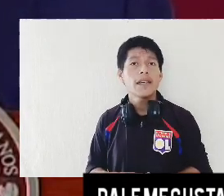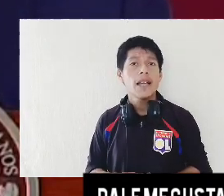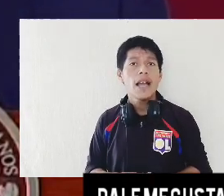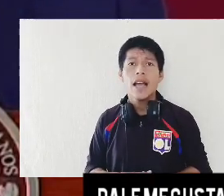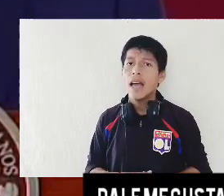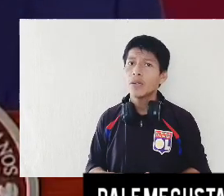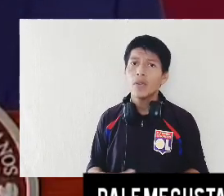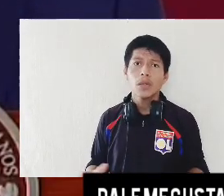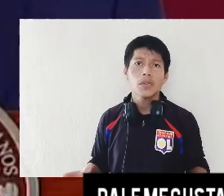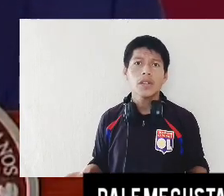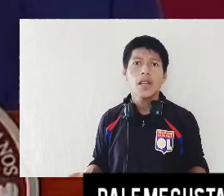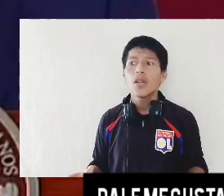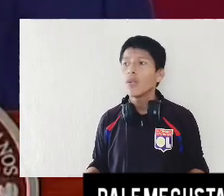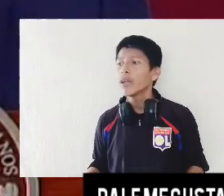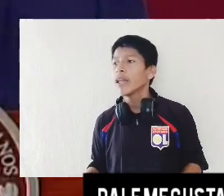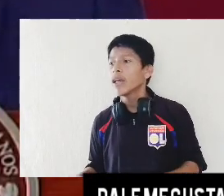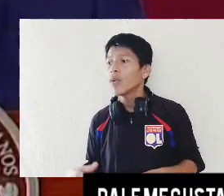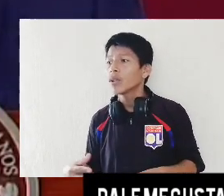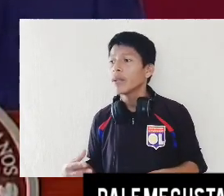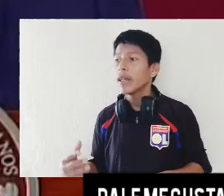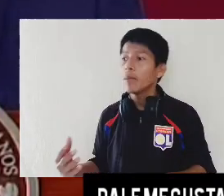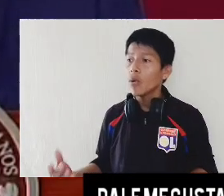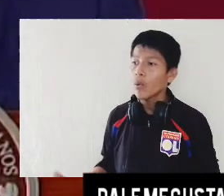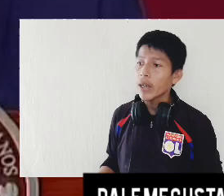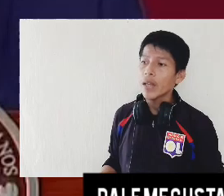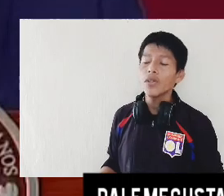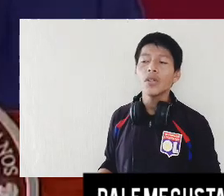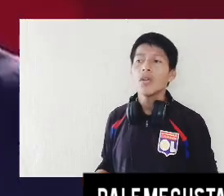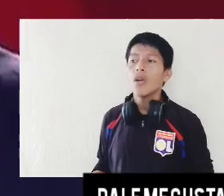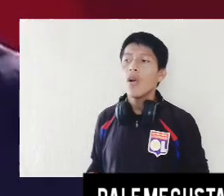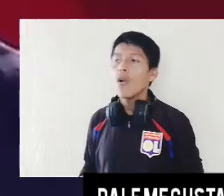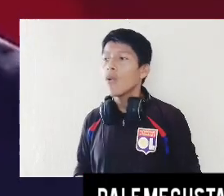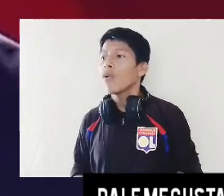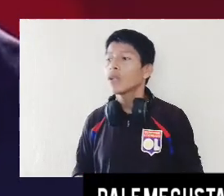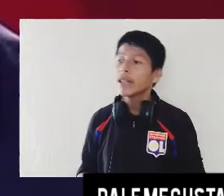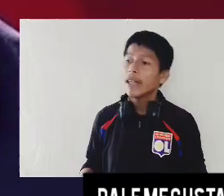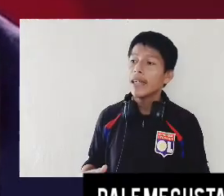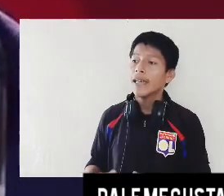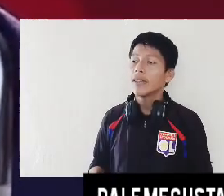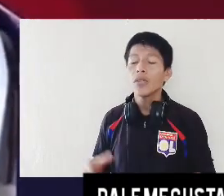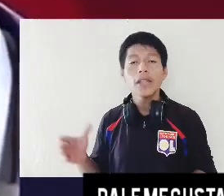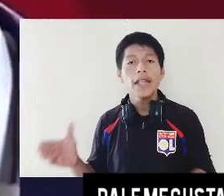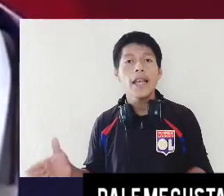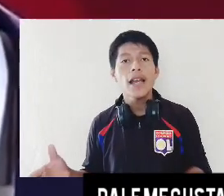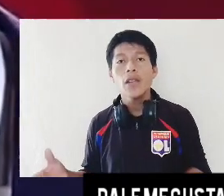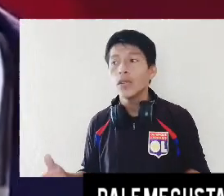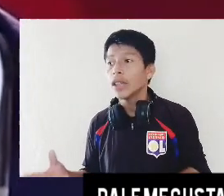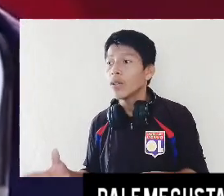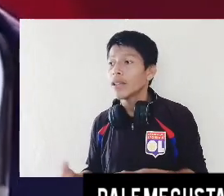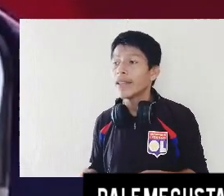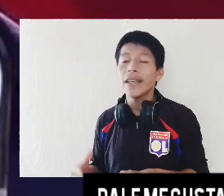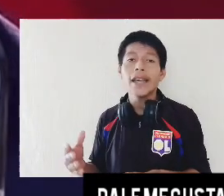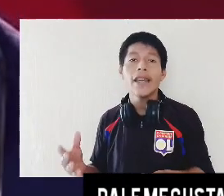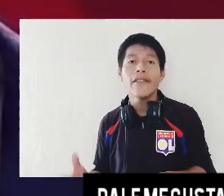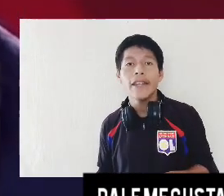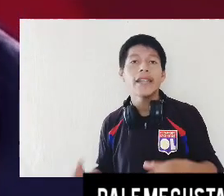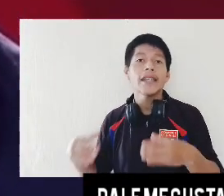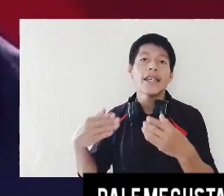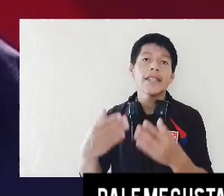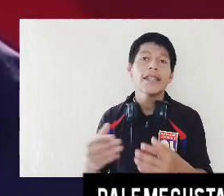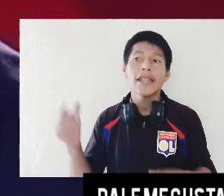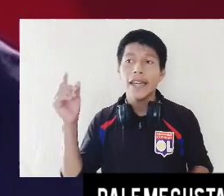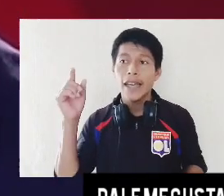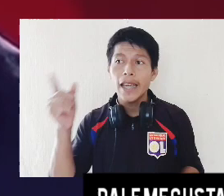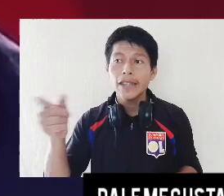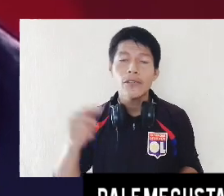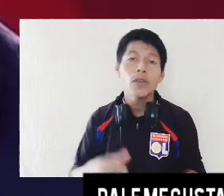entorpecer a toda costa. No quieren que los involucrados o los que son señalados y los que tienen evidencia